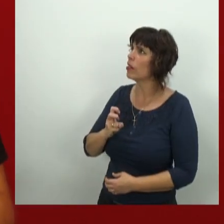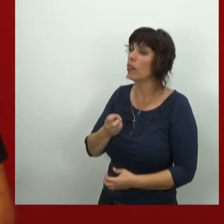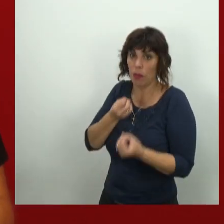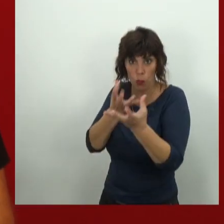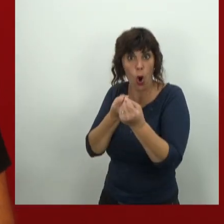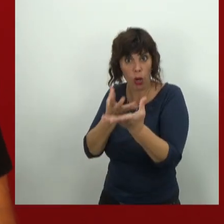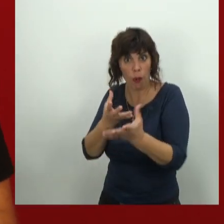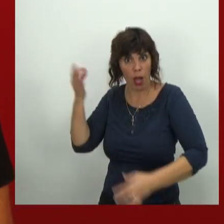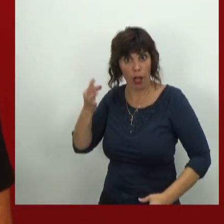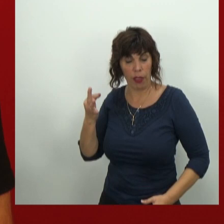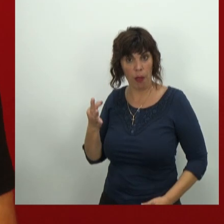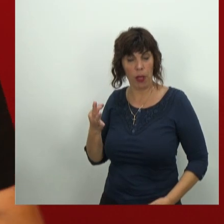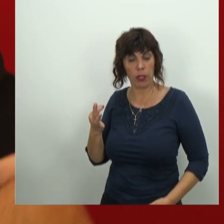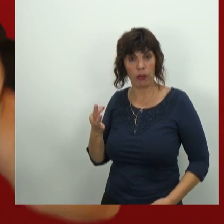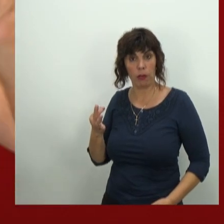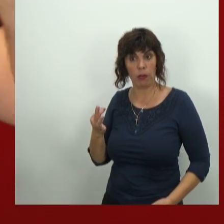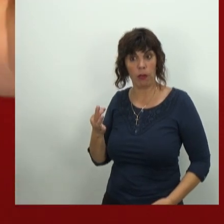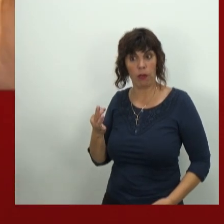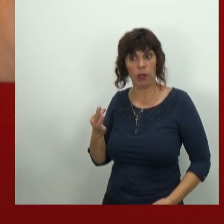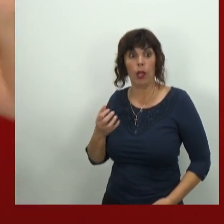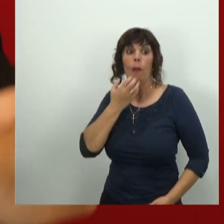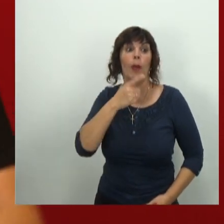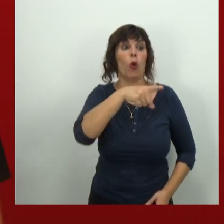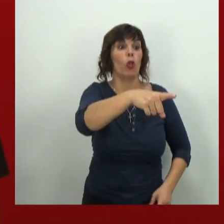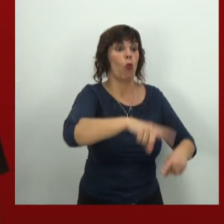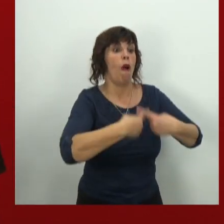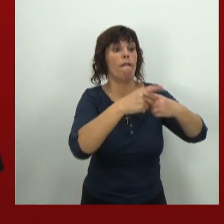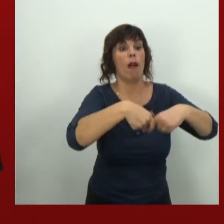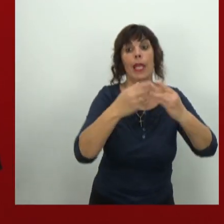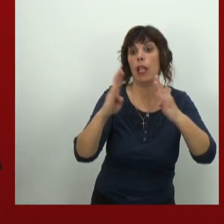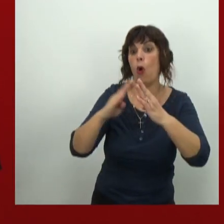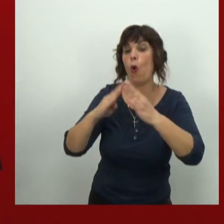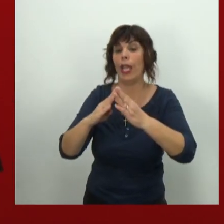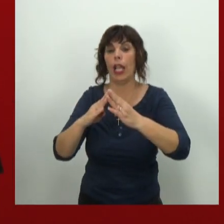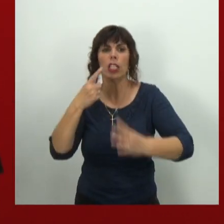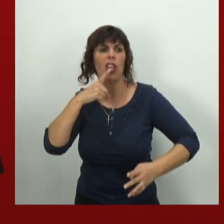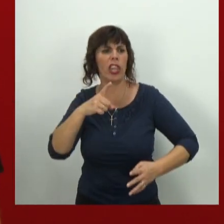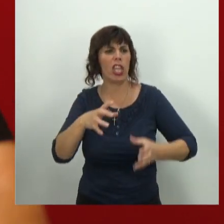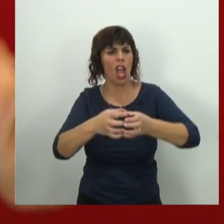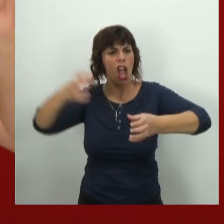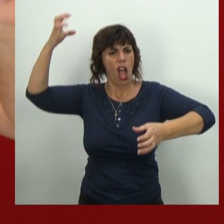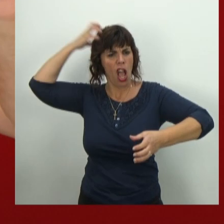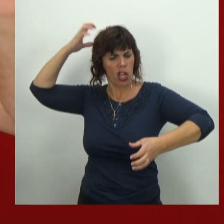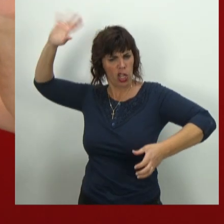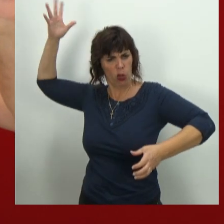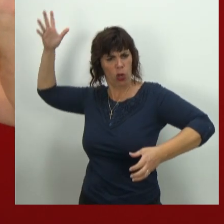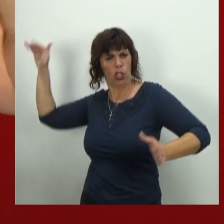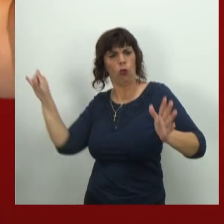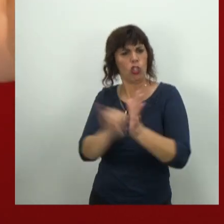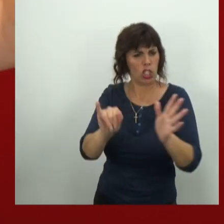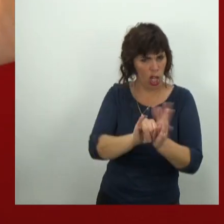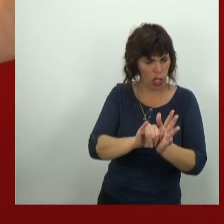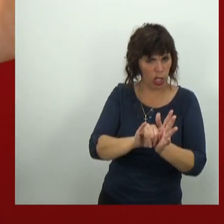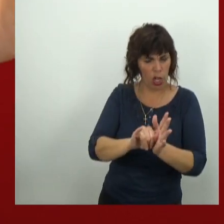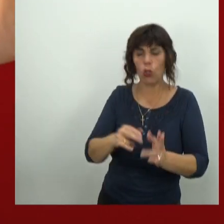proclamar el reino de los cielos sobre tu casa, sobre tu familia. Yo proclamo en